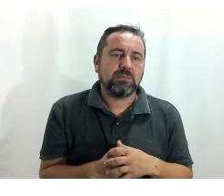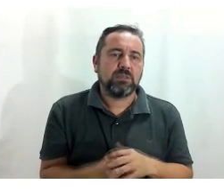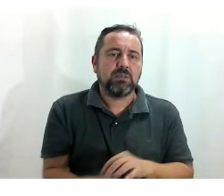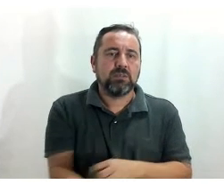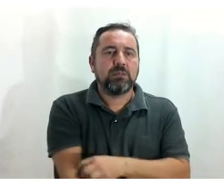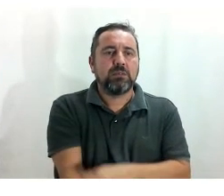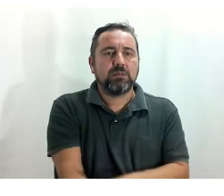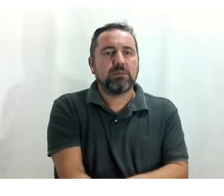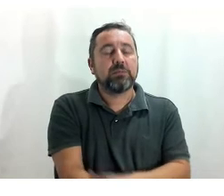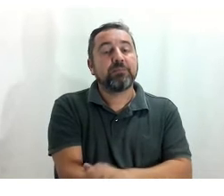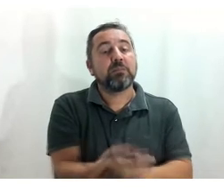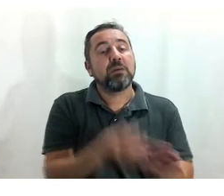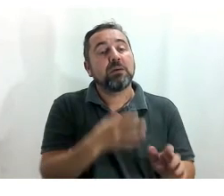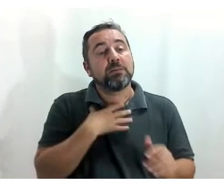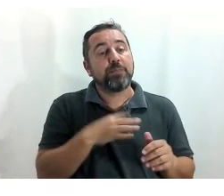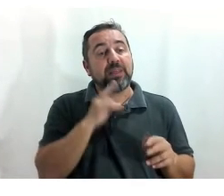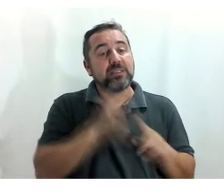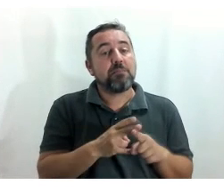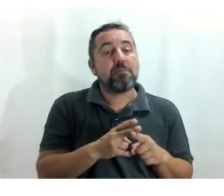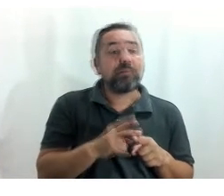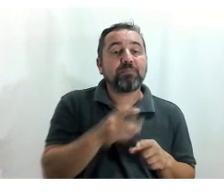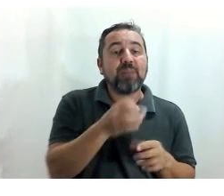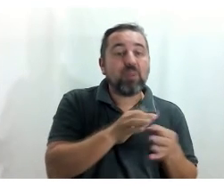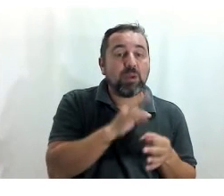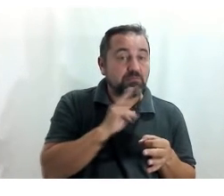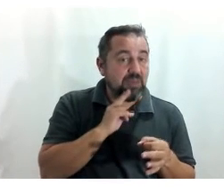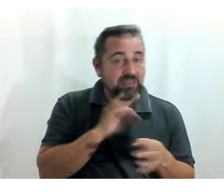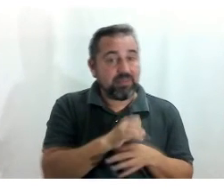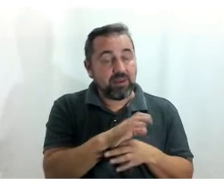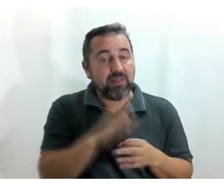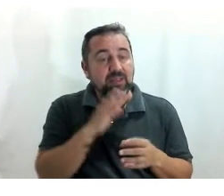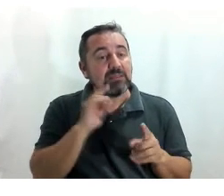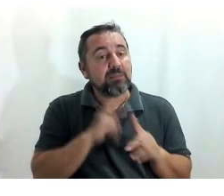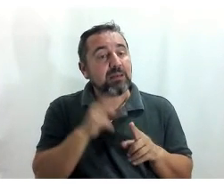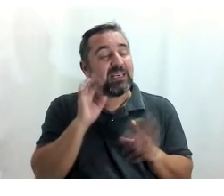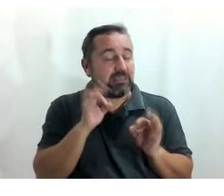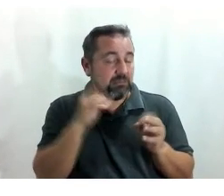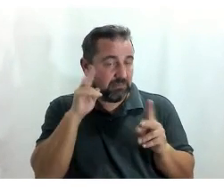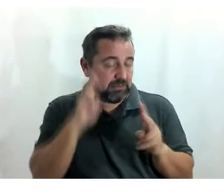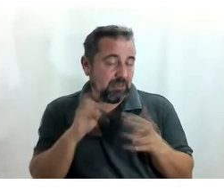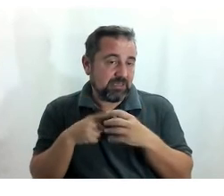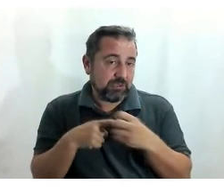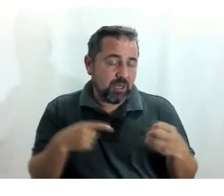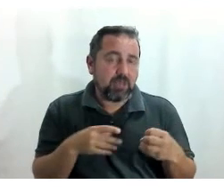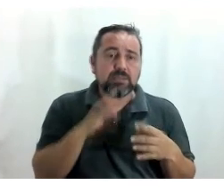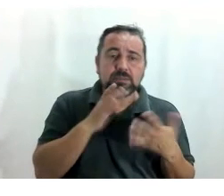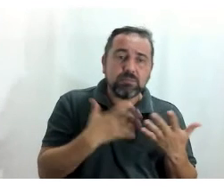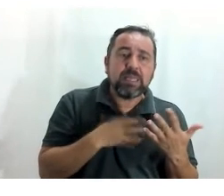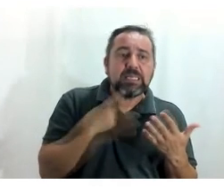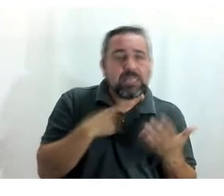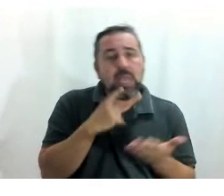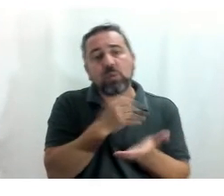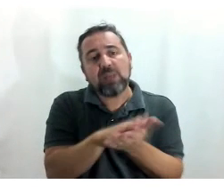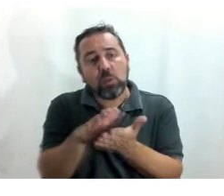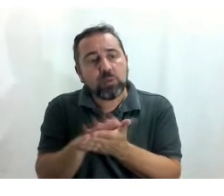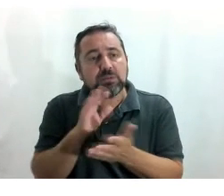Y podemos obtener células madres, células ciliadas, que son unas células sensoriales, a partir de células madres. Pues ya existen varios artículos,